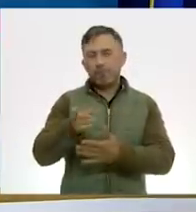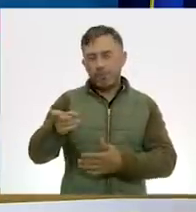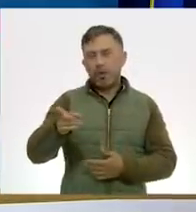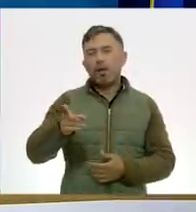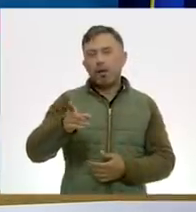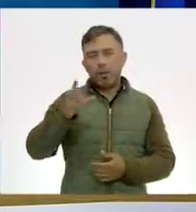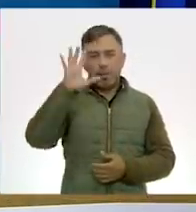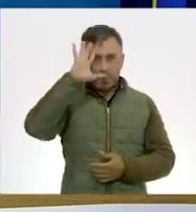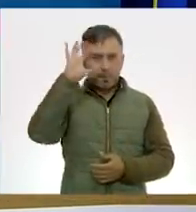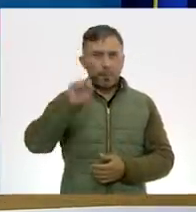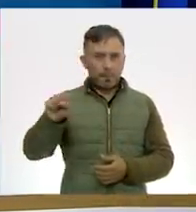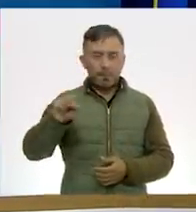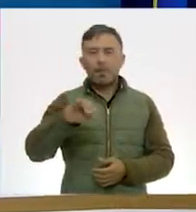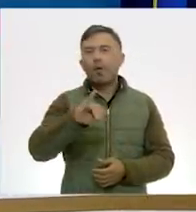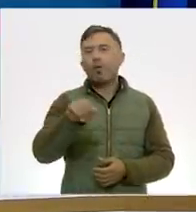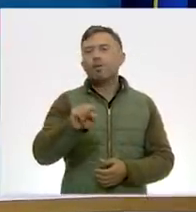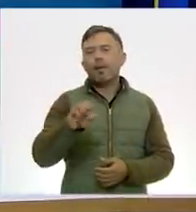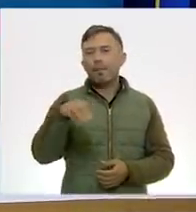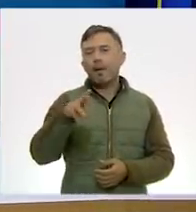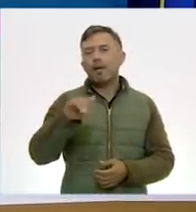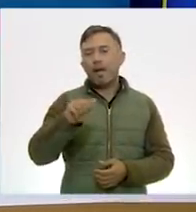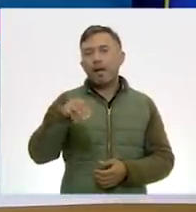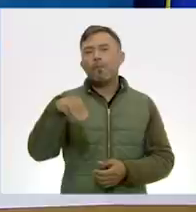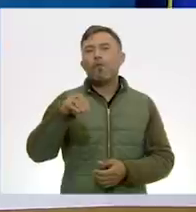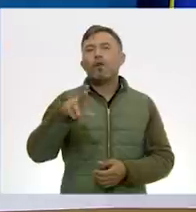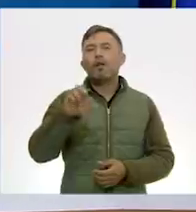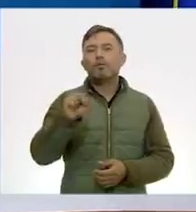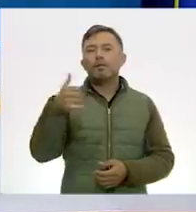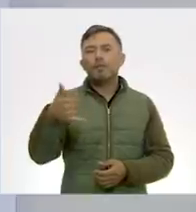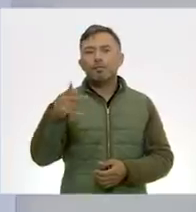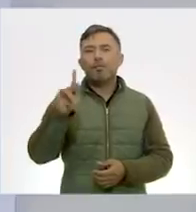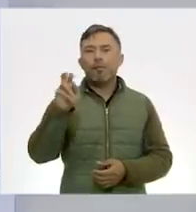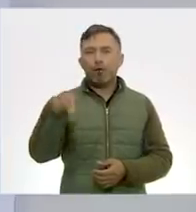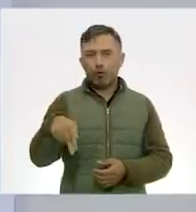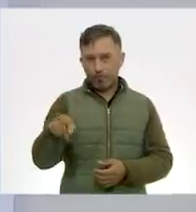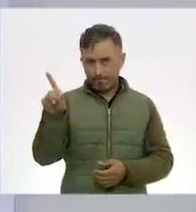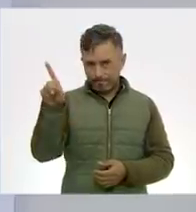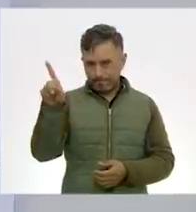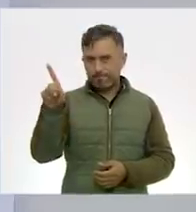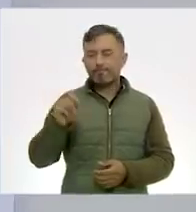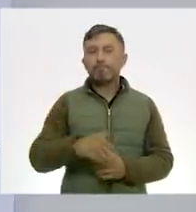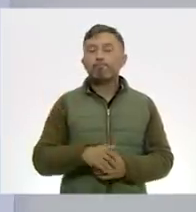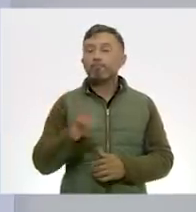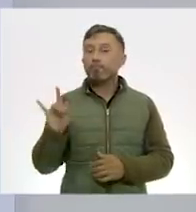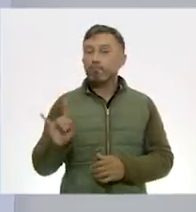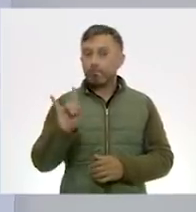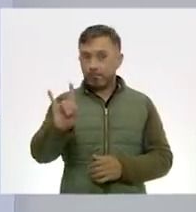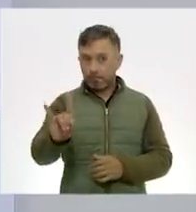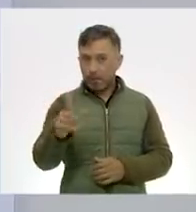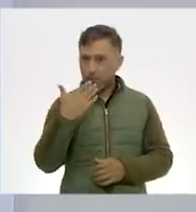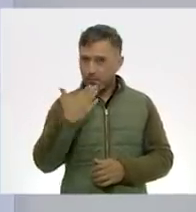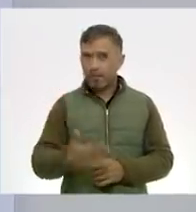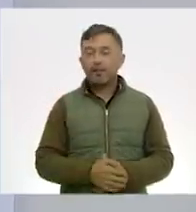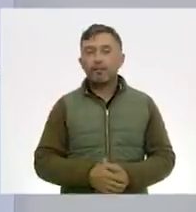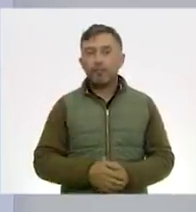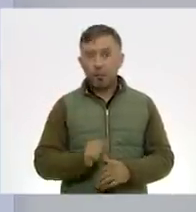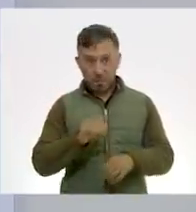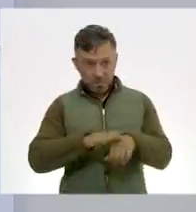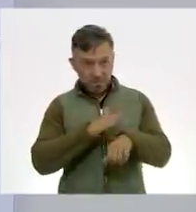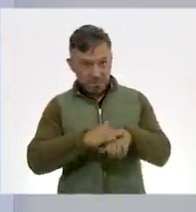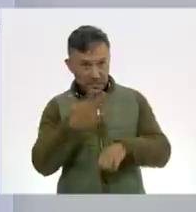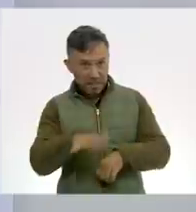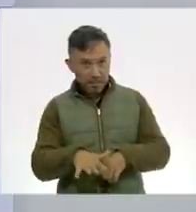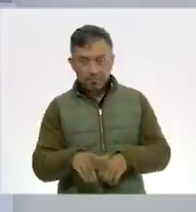Pavón. Y aquí lo ponemos. ¡Listo! Muy bien, María. ¿Saqué 10?